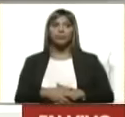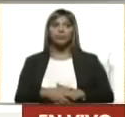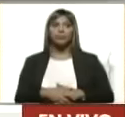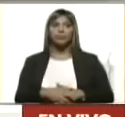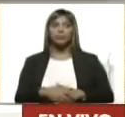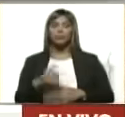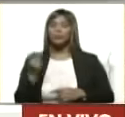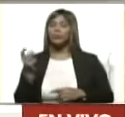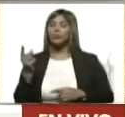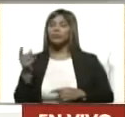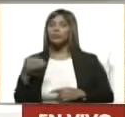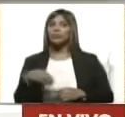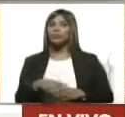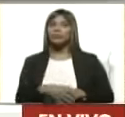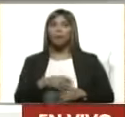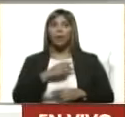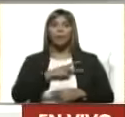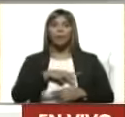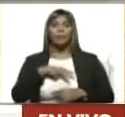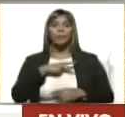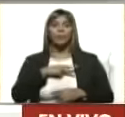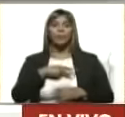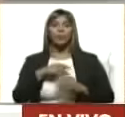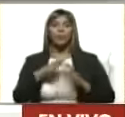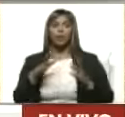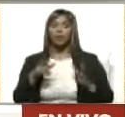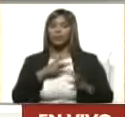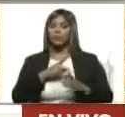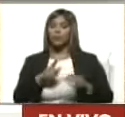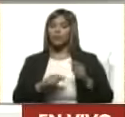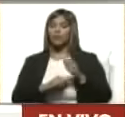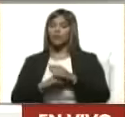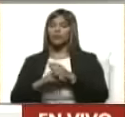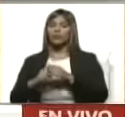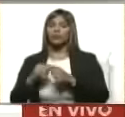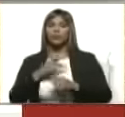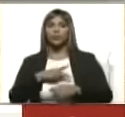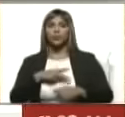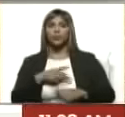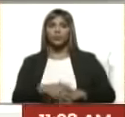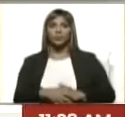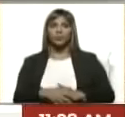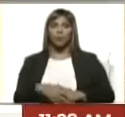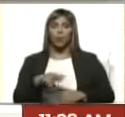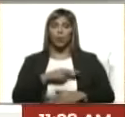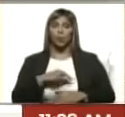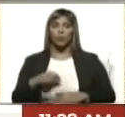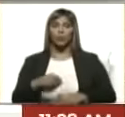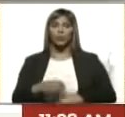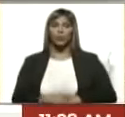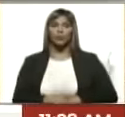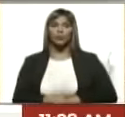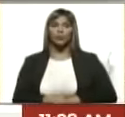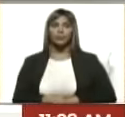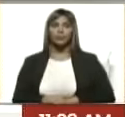me falta uno, a las misiones, grandes misiones y bases de misión. Ya nosotros estamos